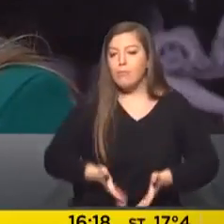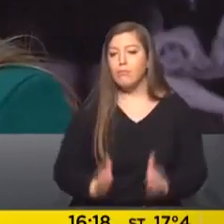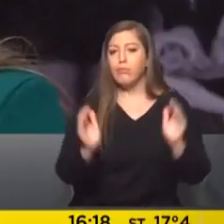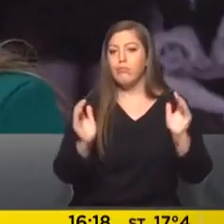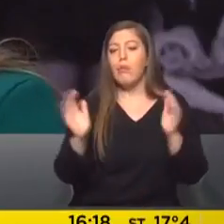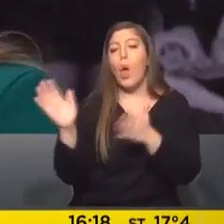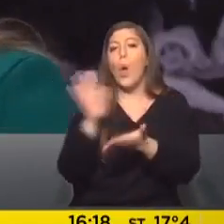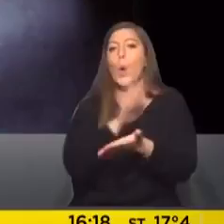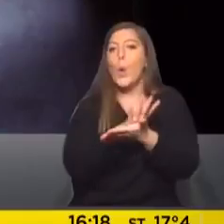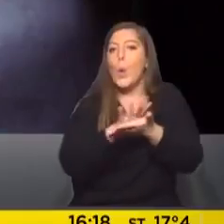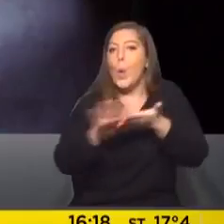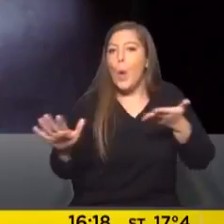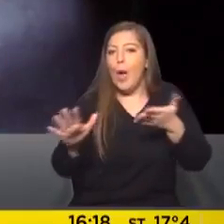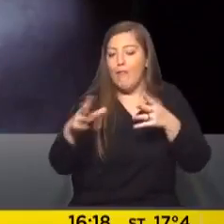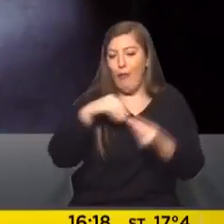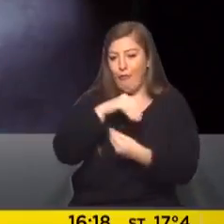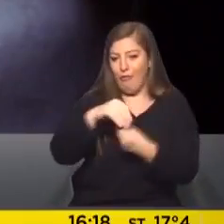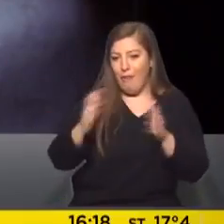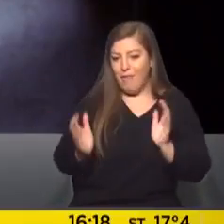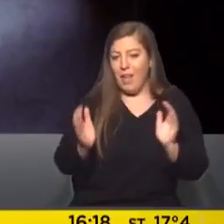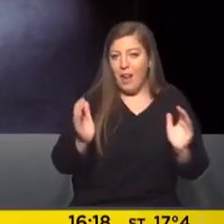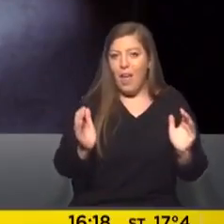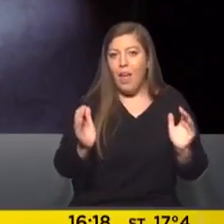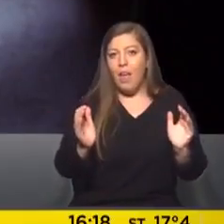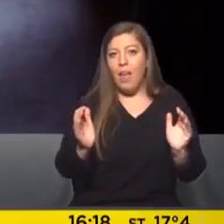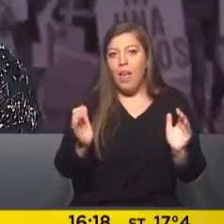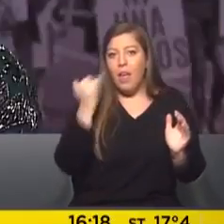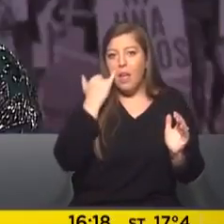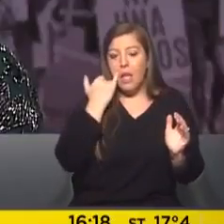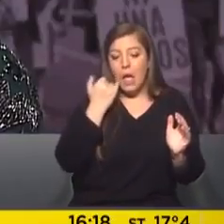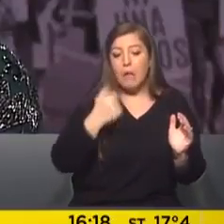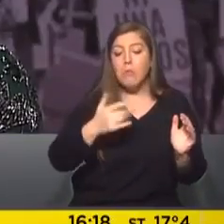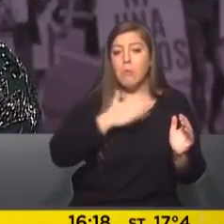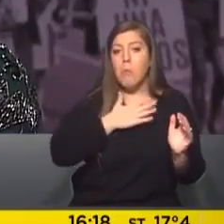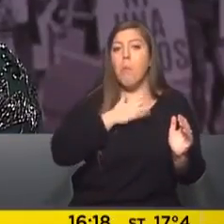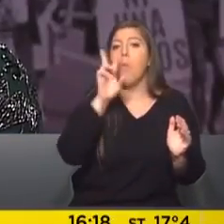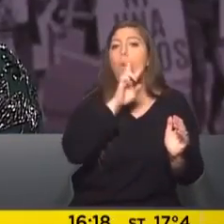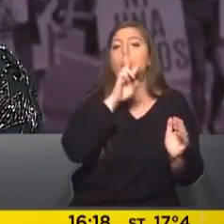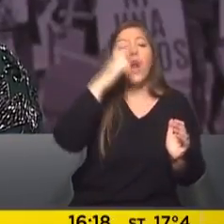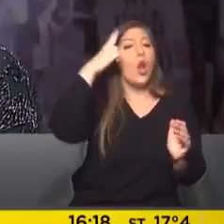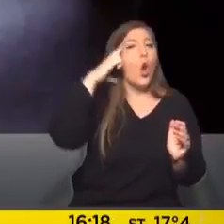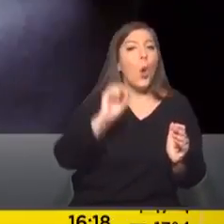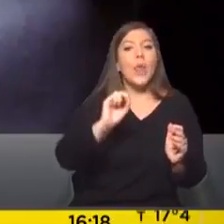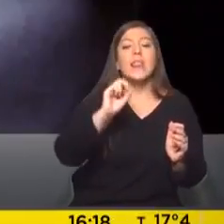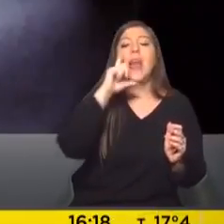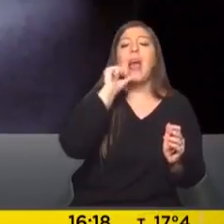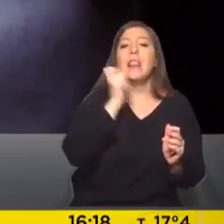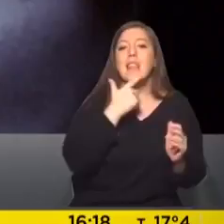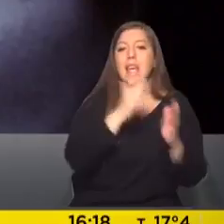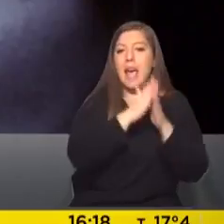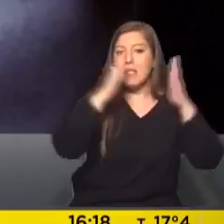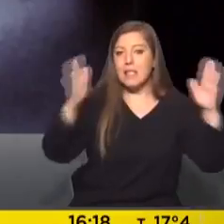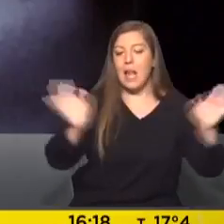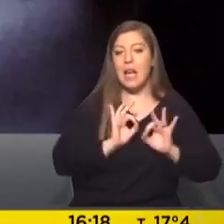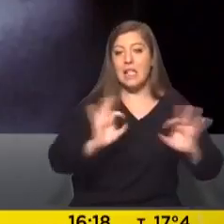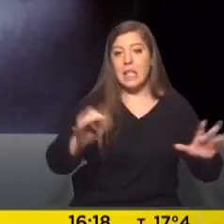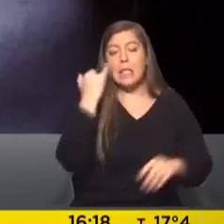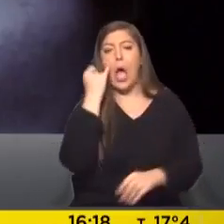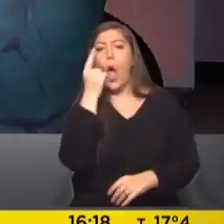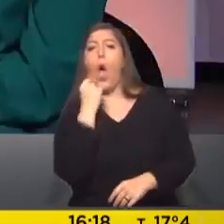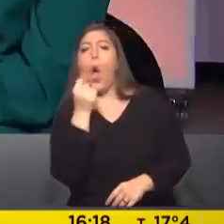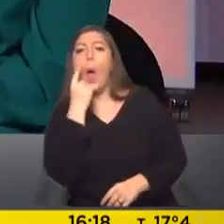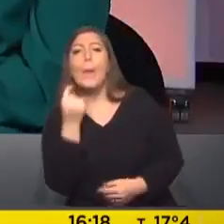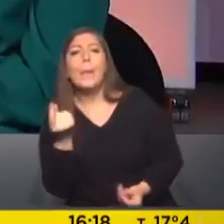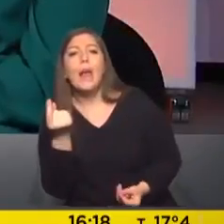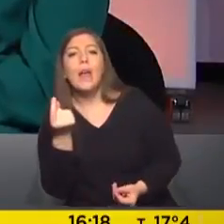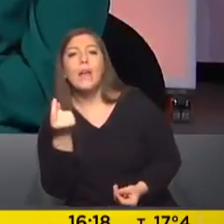¿no? Dentro de ese núcleo familiar, y nosotras tenemos 90 días de licencia. El hombre creo que tiene, ¿cuántos? Corríjame si me equivoco, creo que son dos días, un dos fin días de